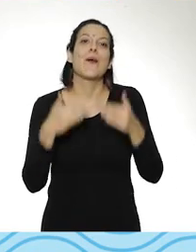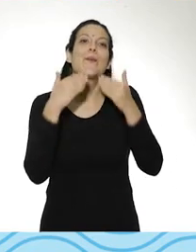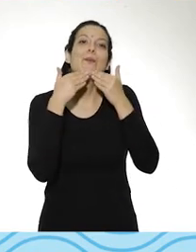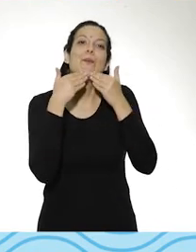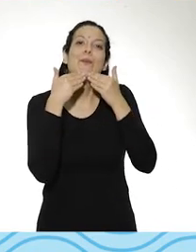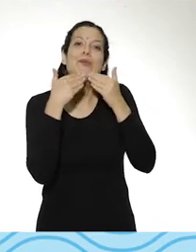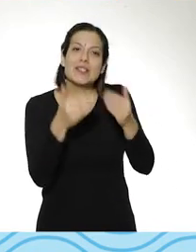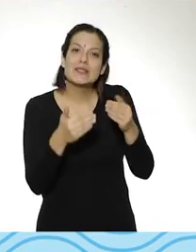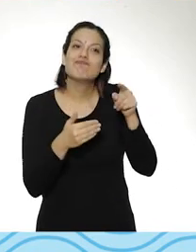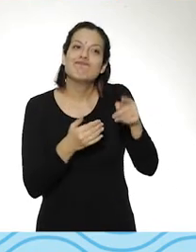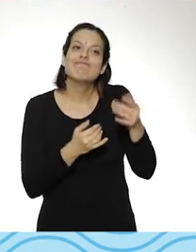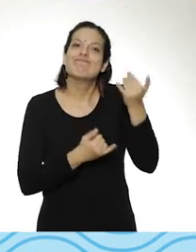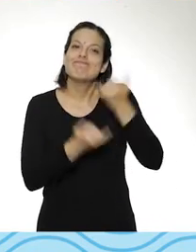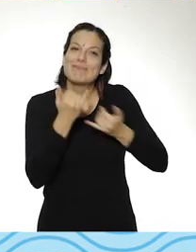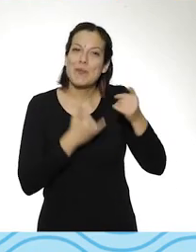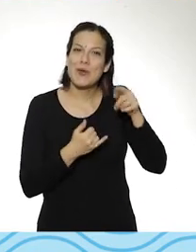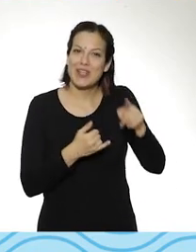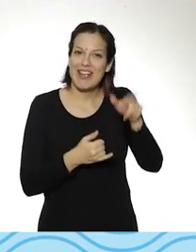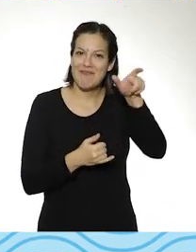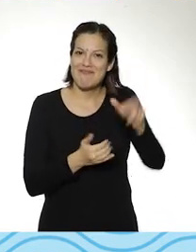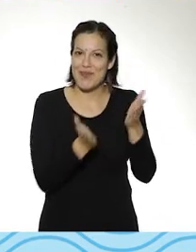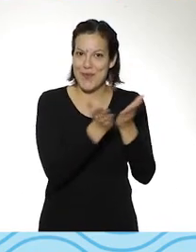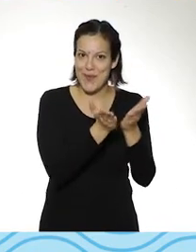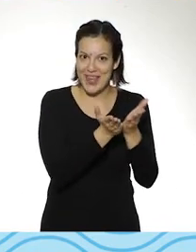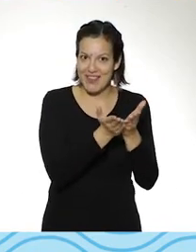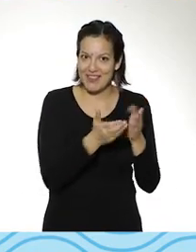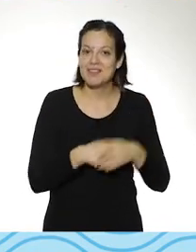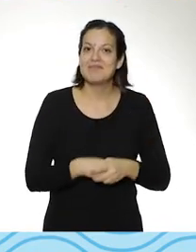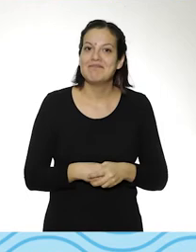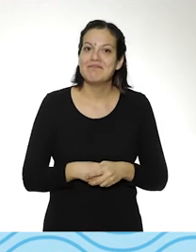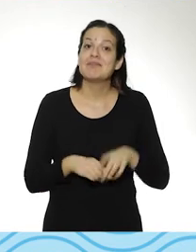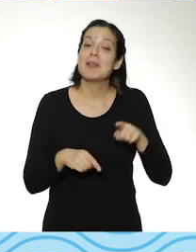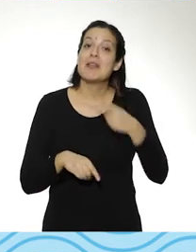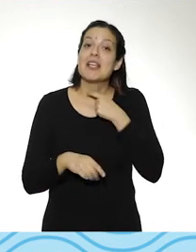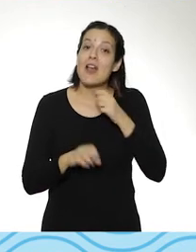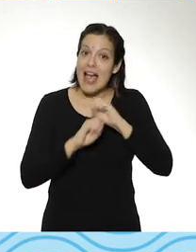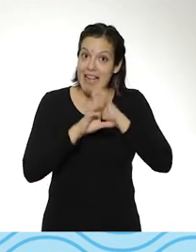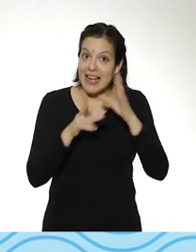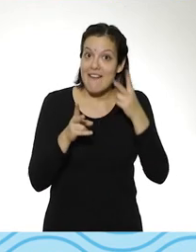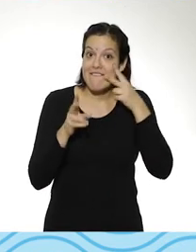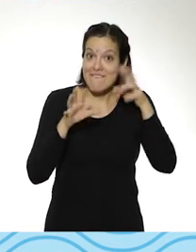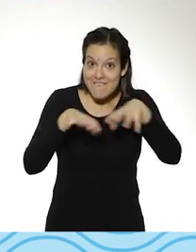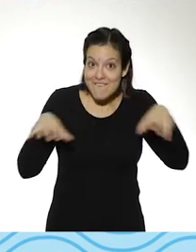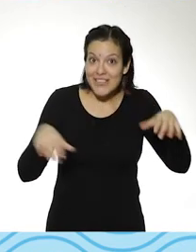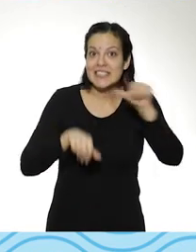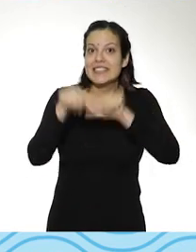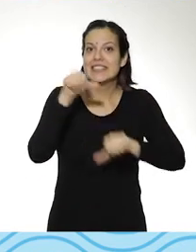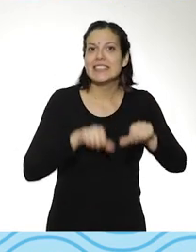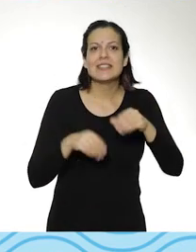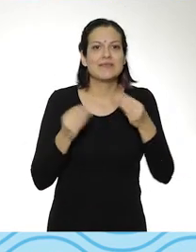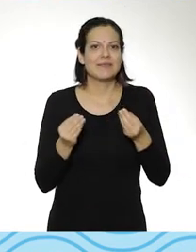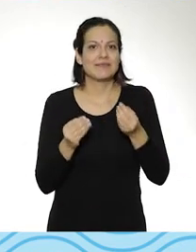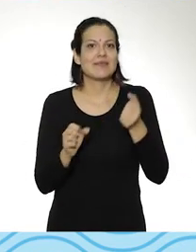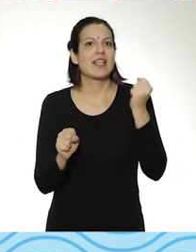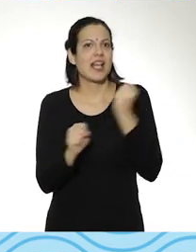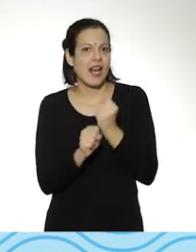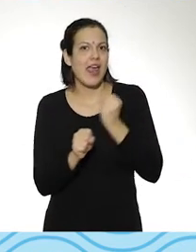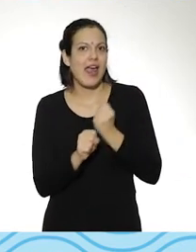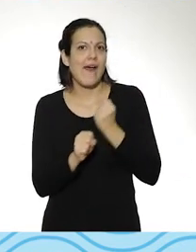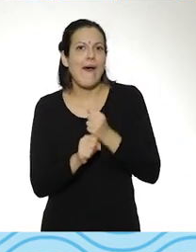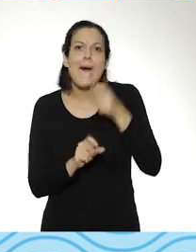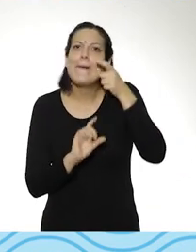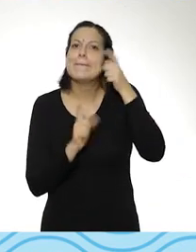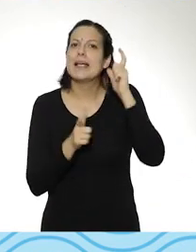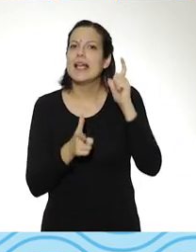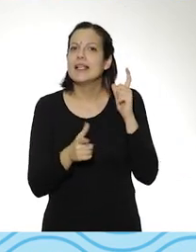Muchísimas gracias por el aporte que realiza esta alumna. Además, me gustaría aclarar que la Feria de Ciencia es un trabajo, una